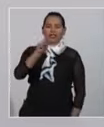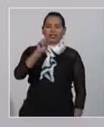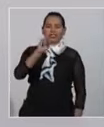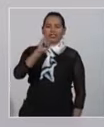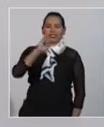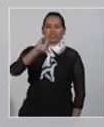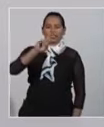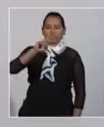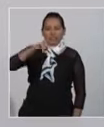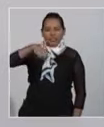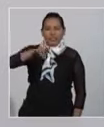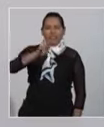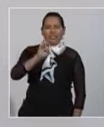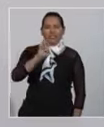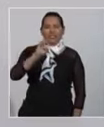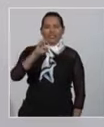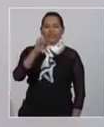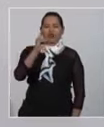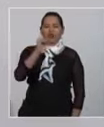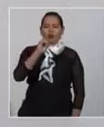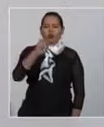represento el cambio seguro.